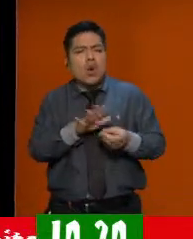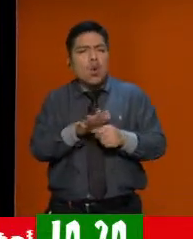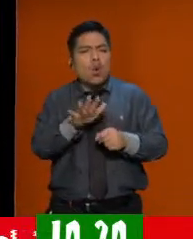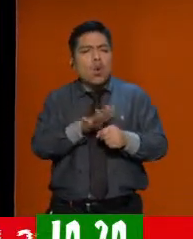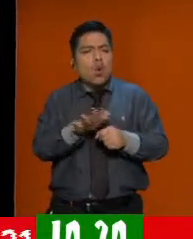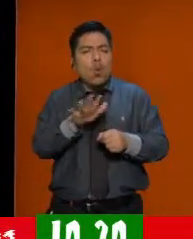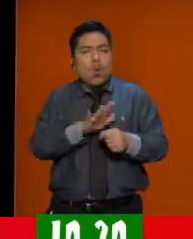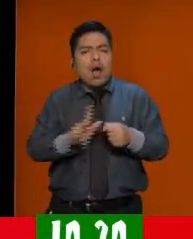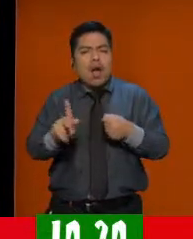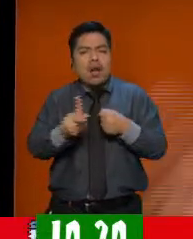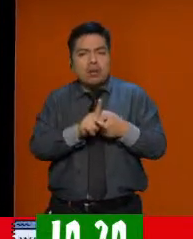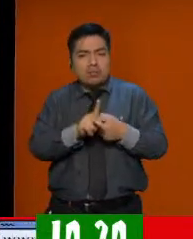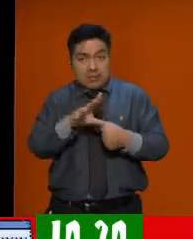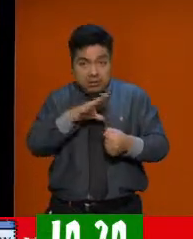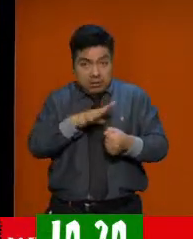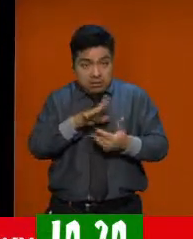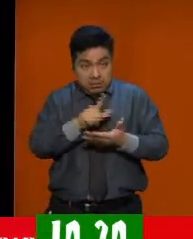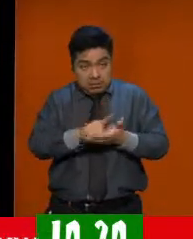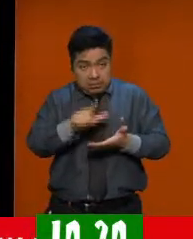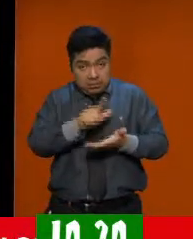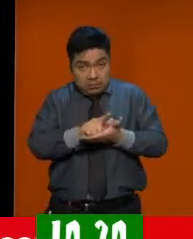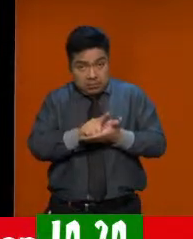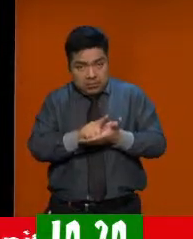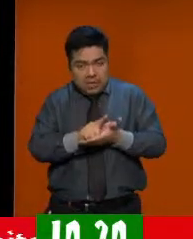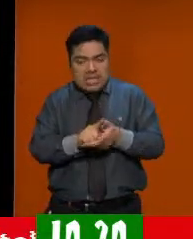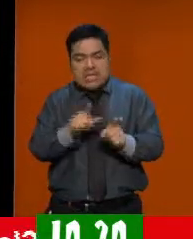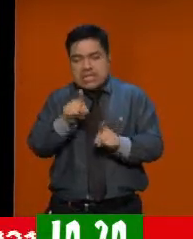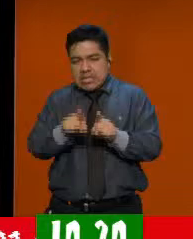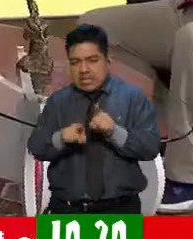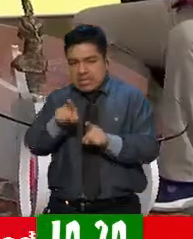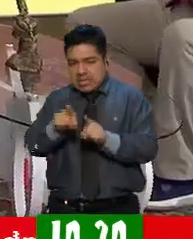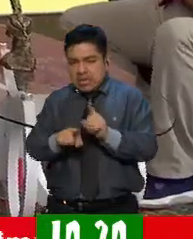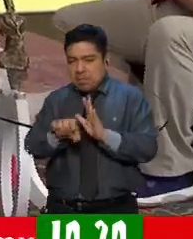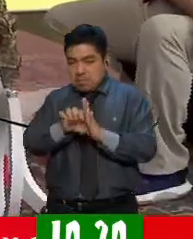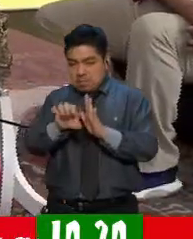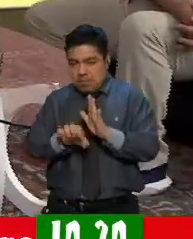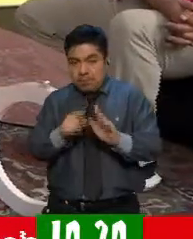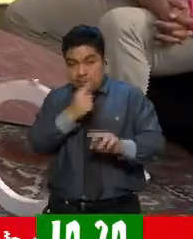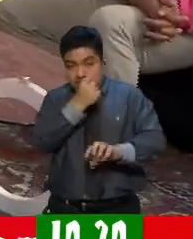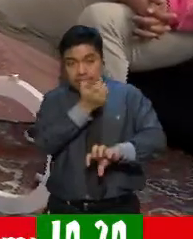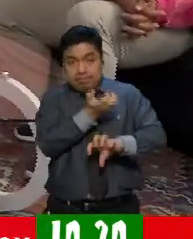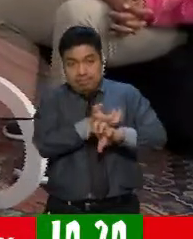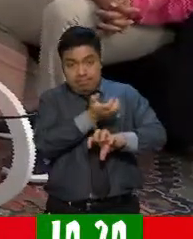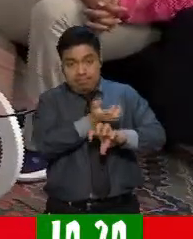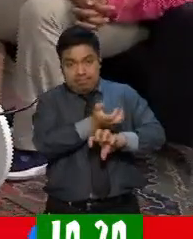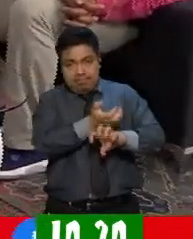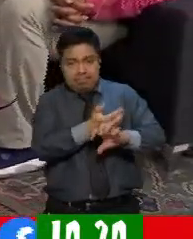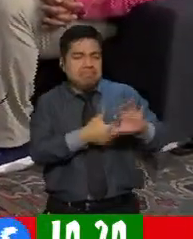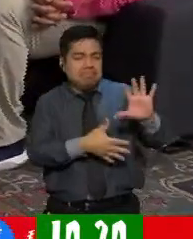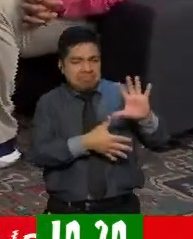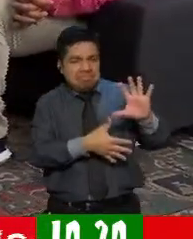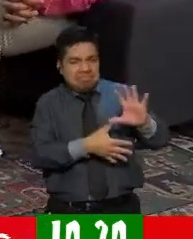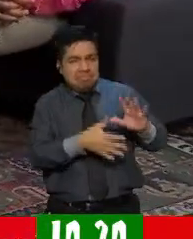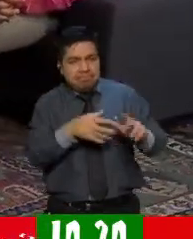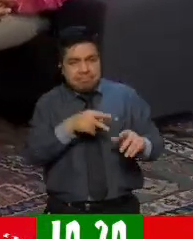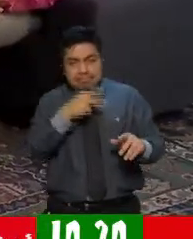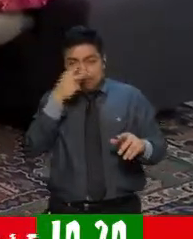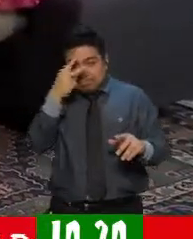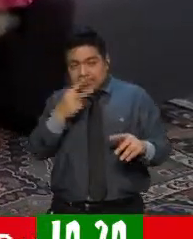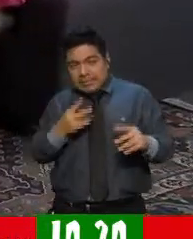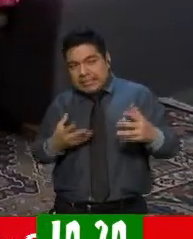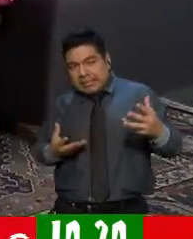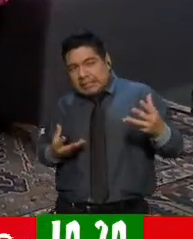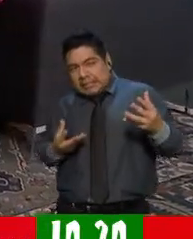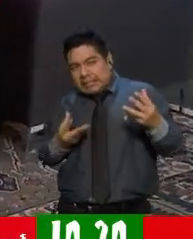esto? ¿En otros países? Depende de la visión. visión. Por ejemplo, la visión de Estados Unidos, ¿no? Que es más americana y es a la que México más se Más